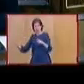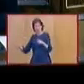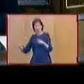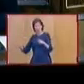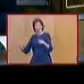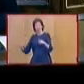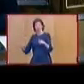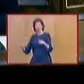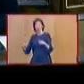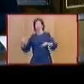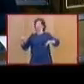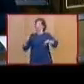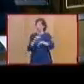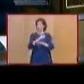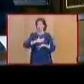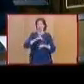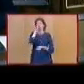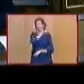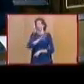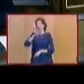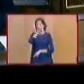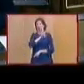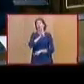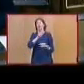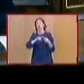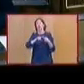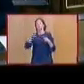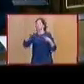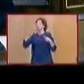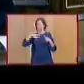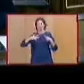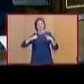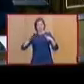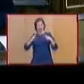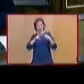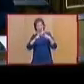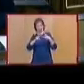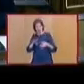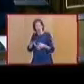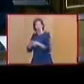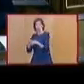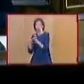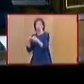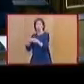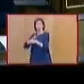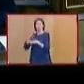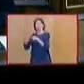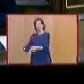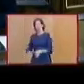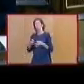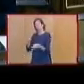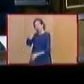de Canarias, fundamentalmente el tema sanitario que conjuntamente con el Partido Popular siempre se ha denunciado desde Canarias.